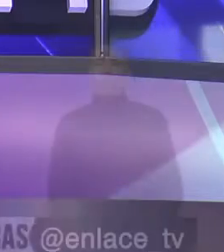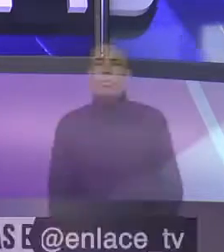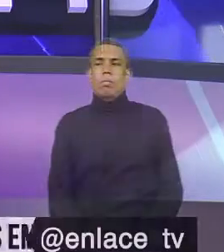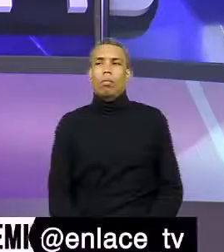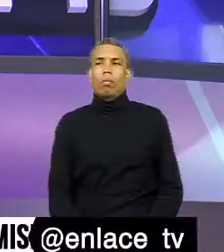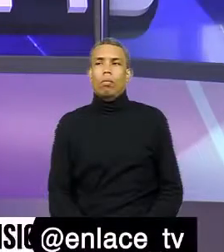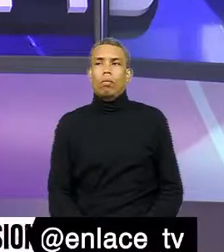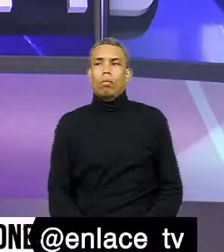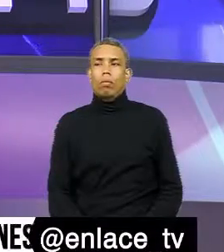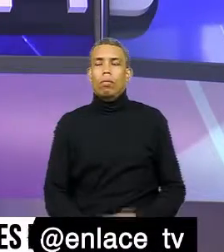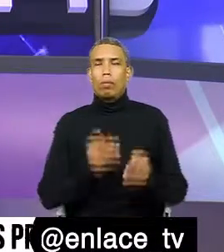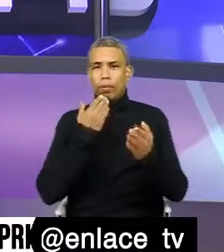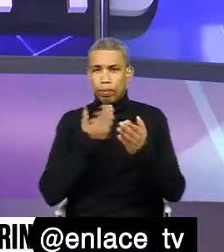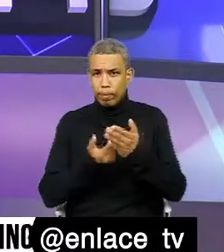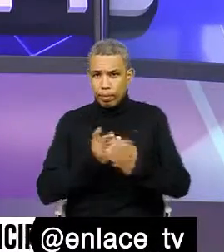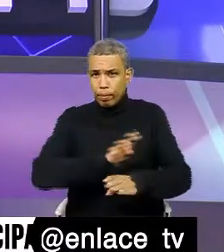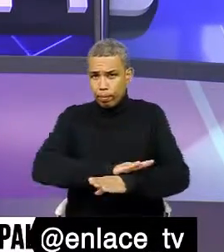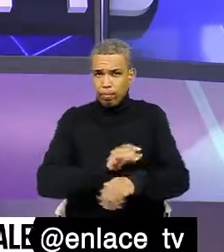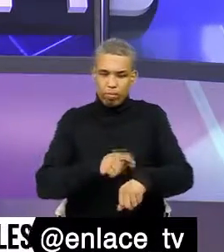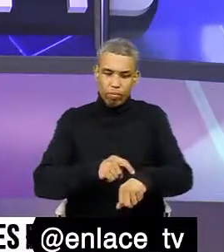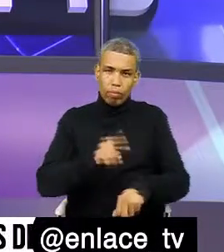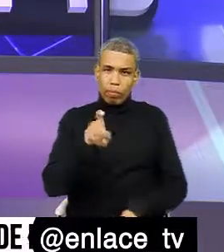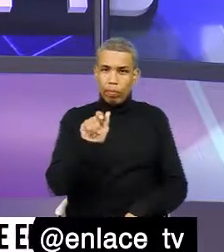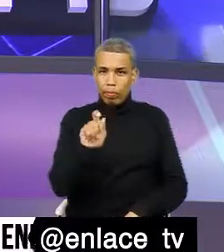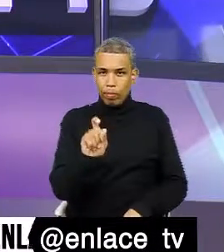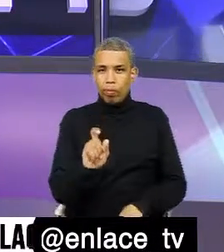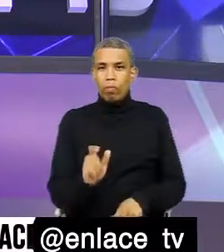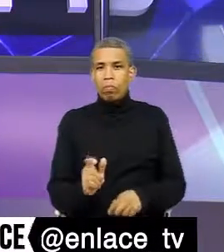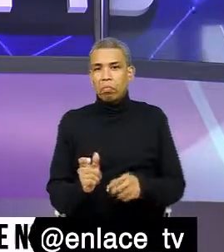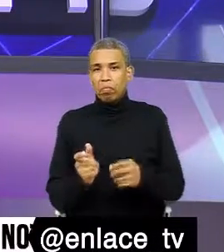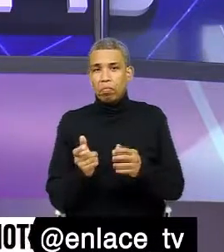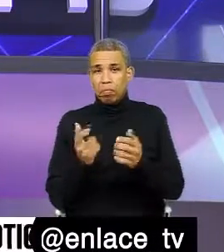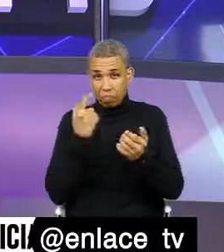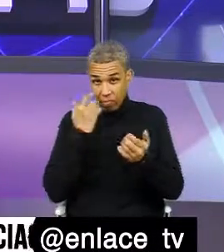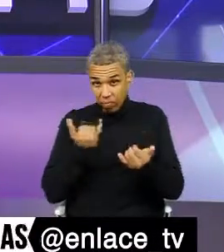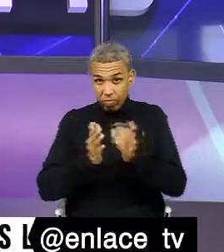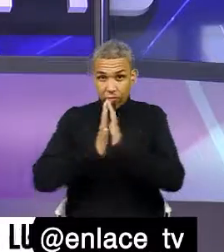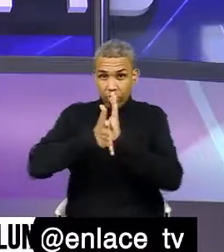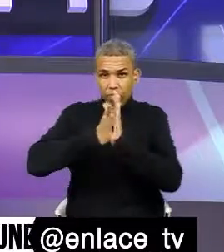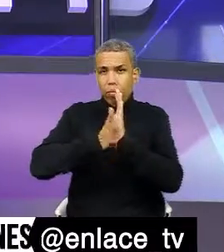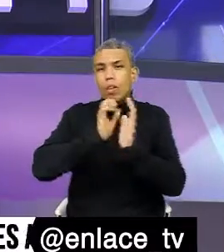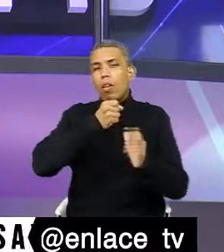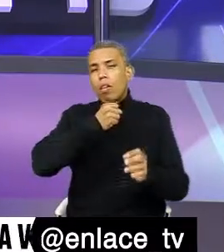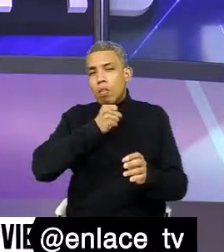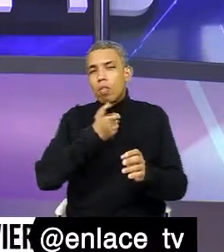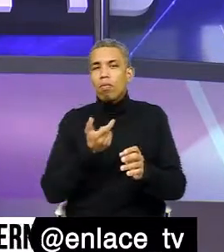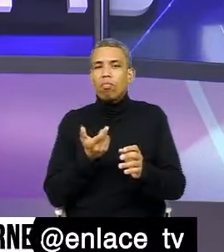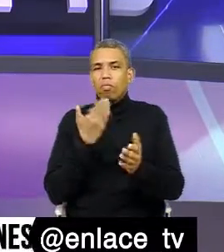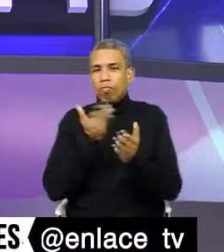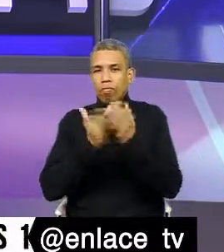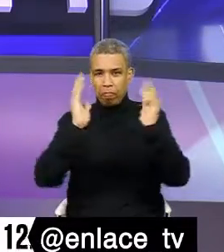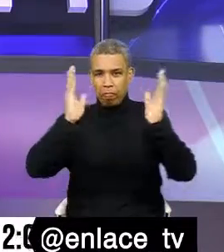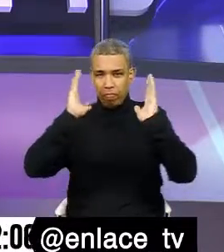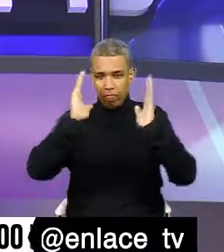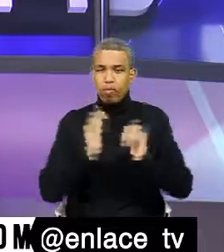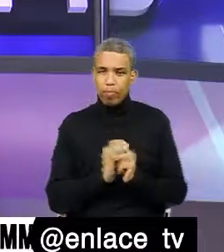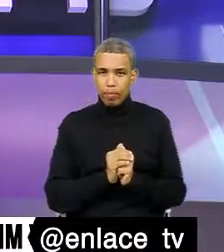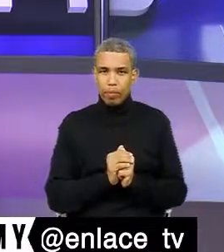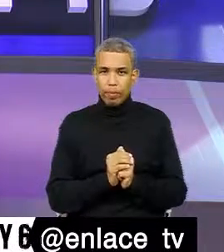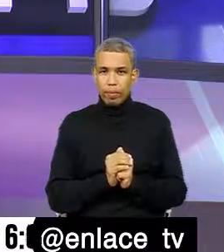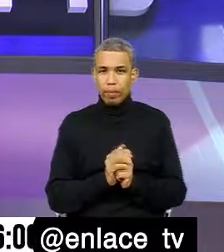Buenas tardes, 6:30 en punto. Bienvenidos a una edición más del noticiero que usted quiere ver el fin de semana. Gracias por estar con nosotros. Esto es Enlace